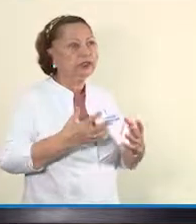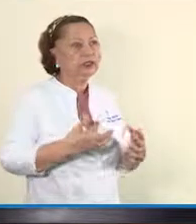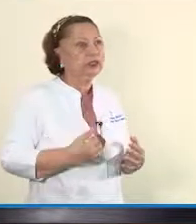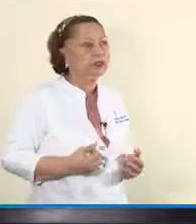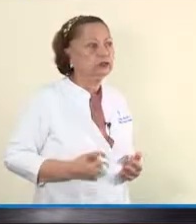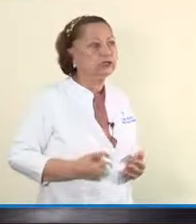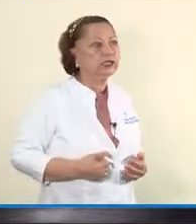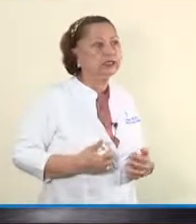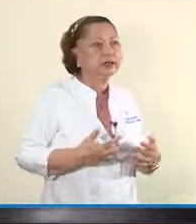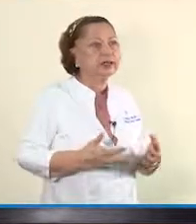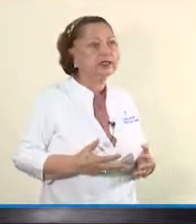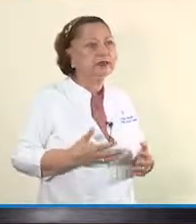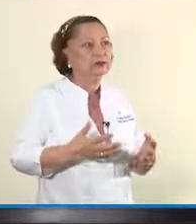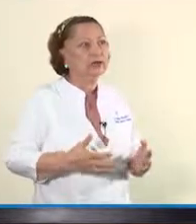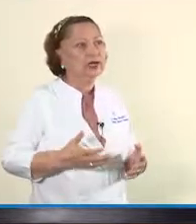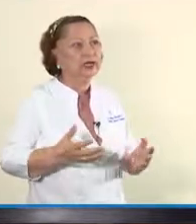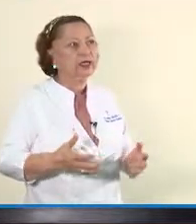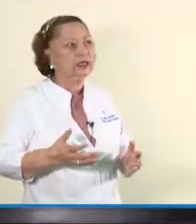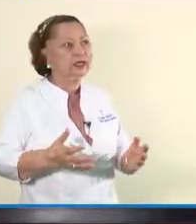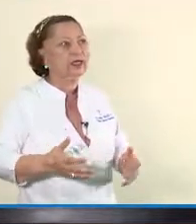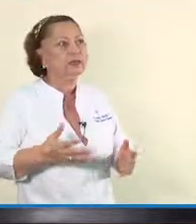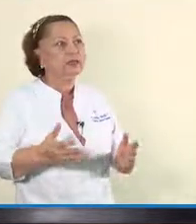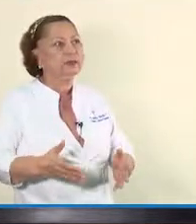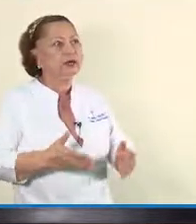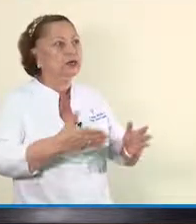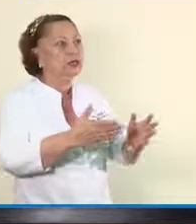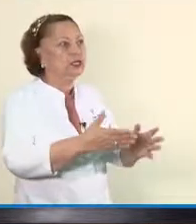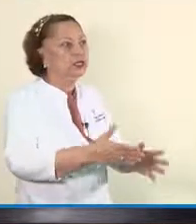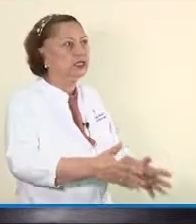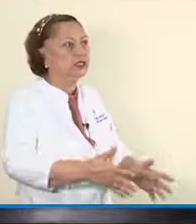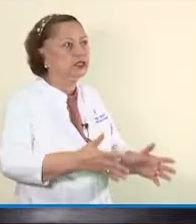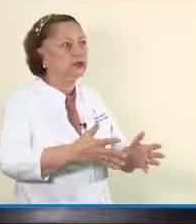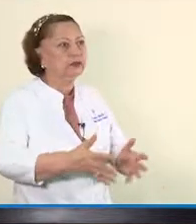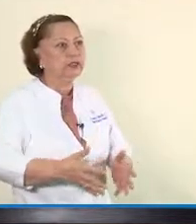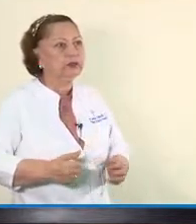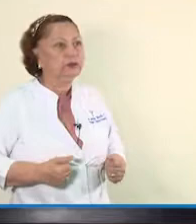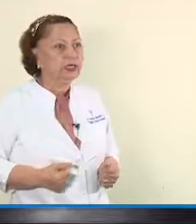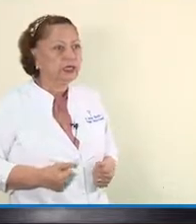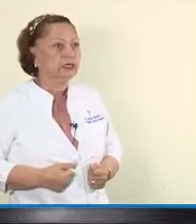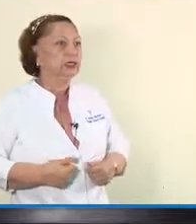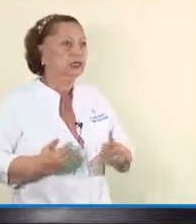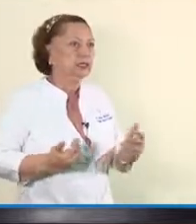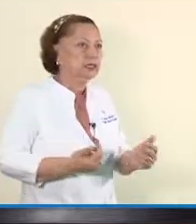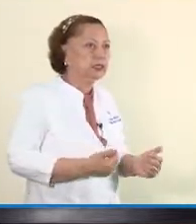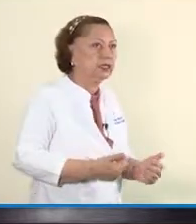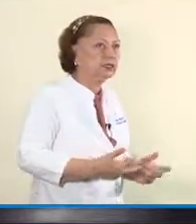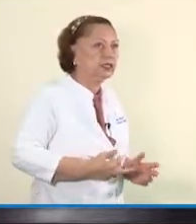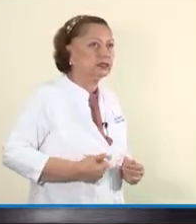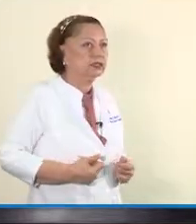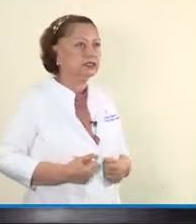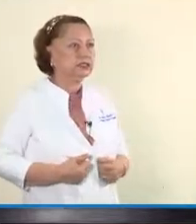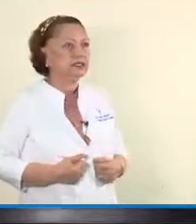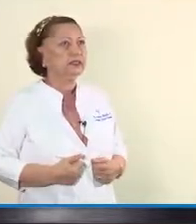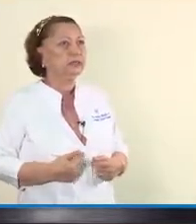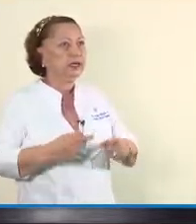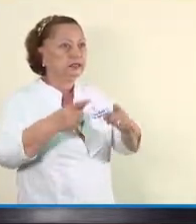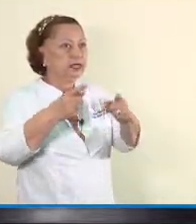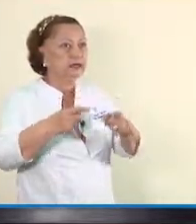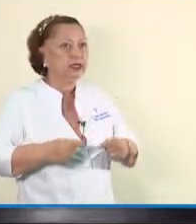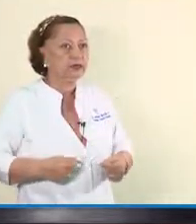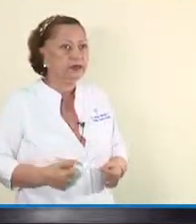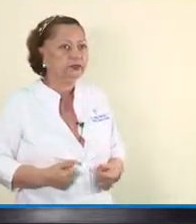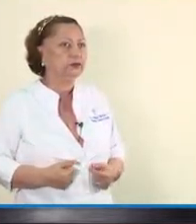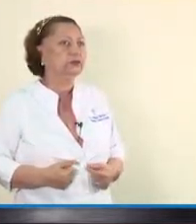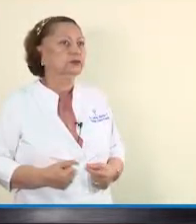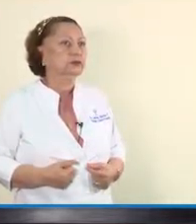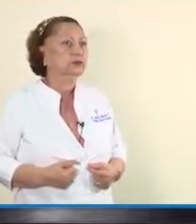ponerle una inundación, ya sabes que no te vas a quedar en la misma orilla del río donde vivías. Tenés que quitarte de ahí,